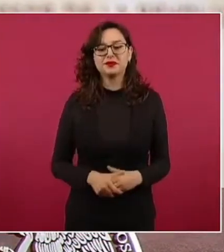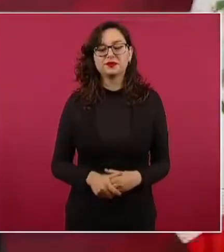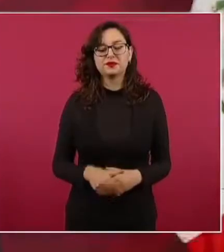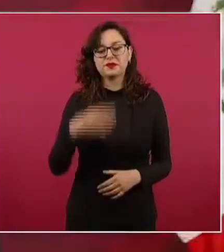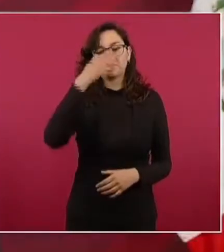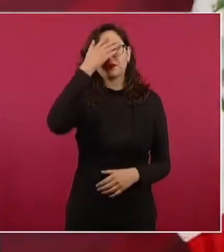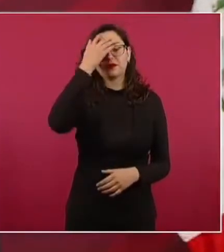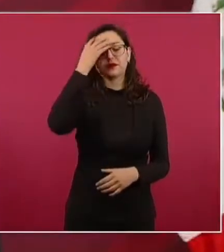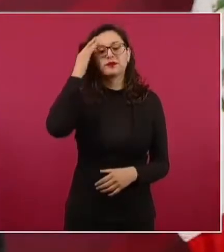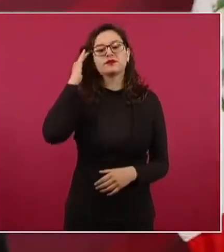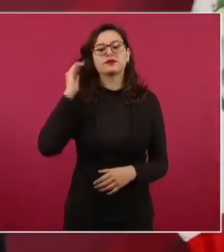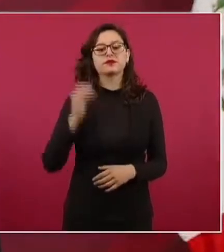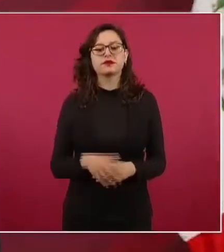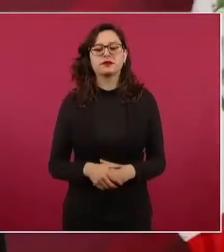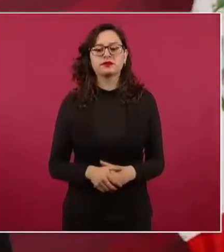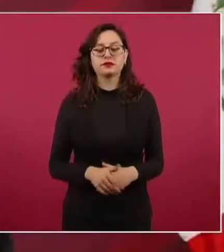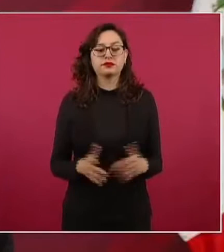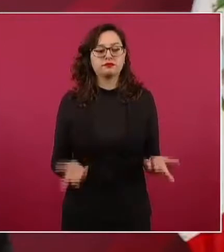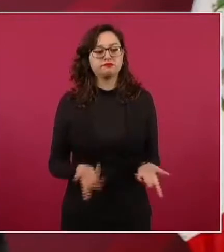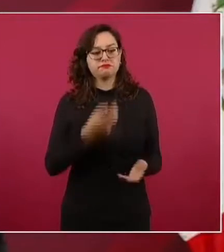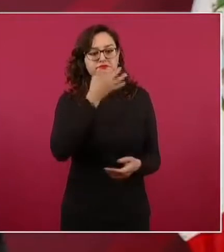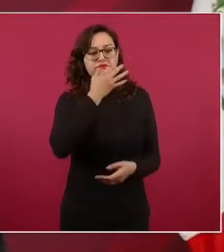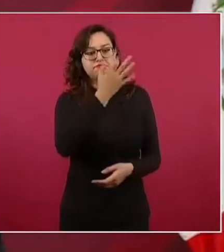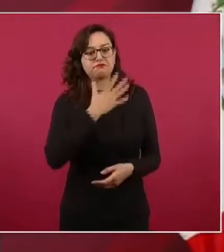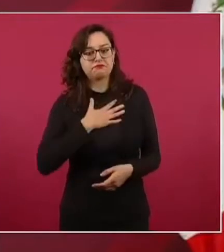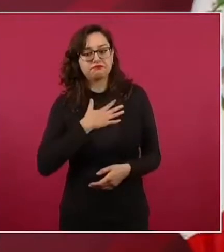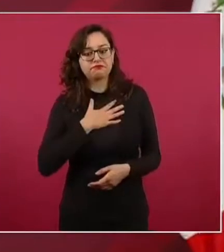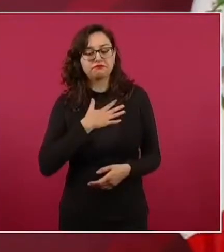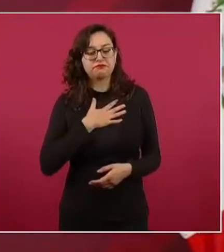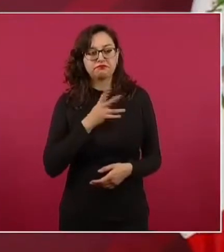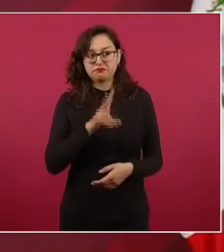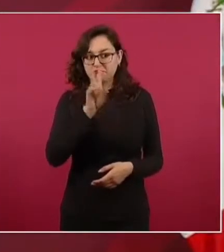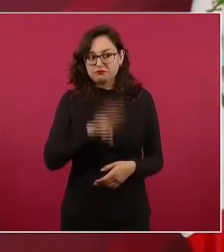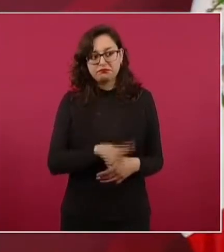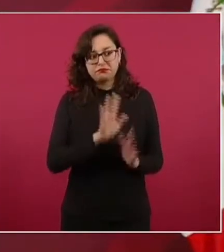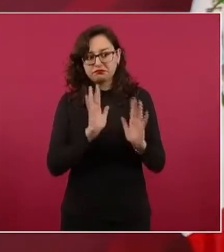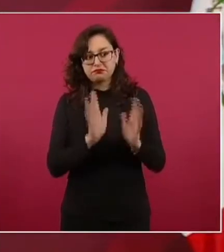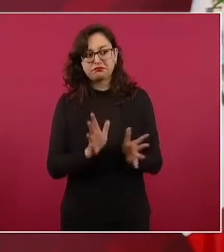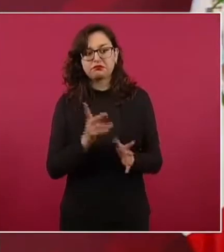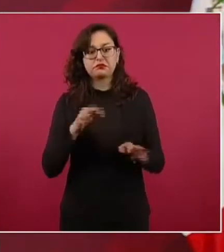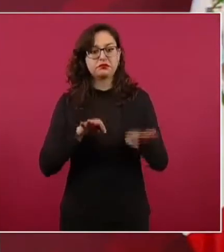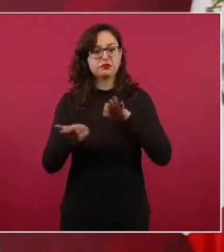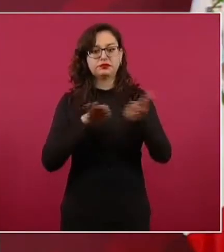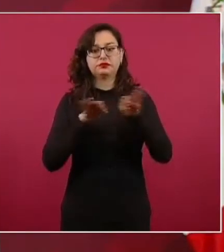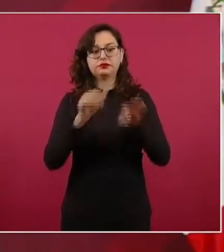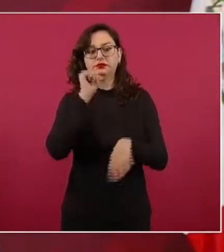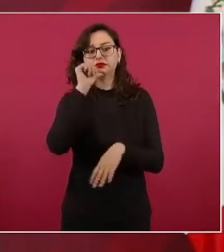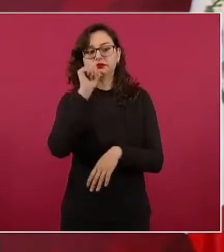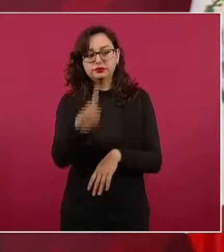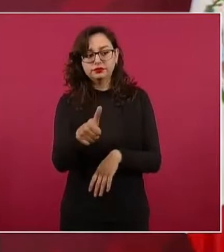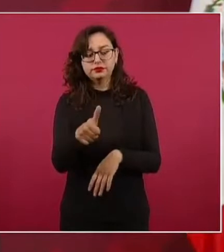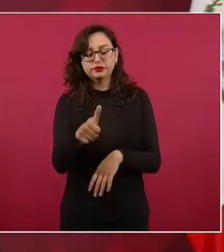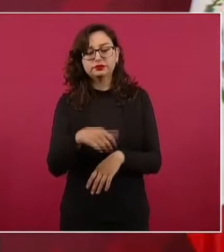nos digan si es así o es como lo dijo Chong ayer.